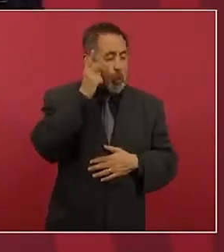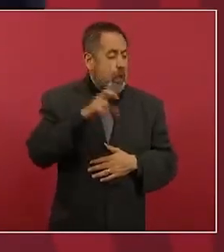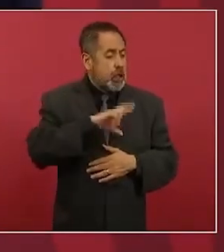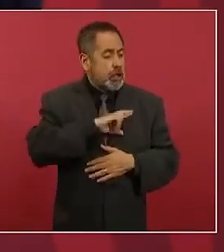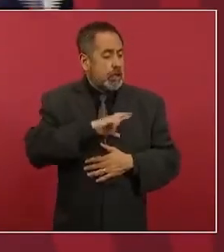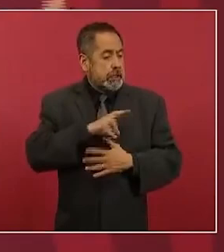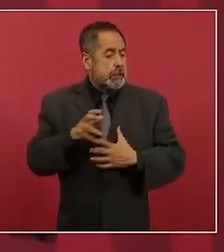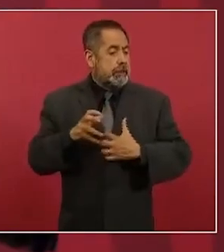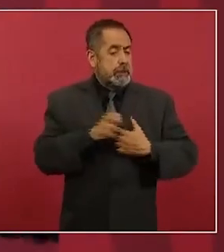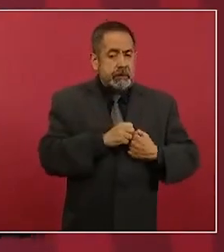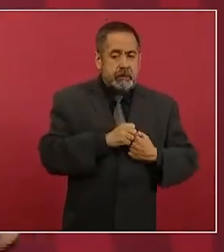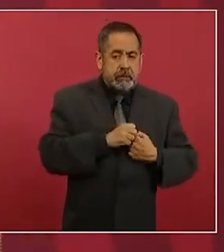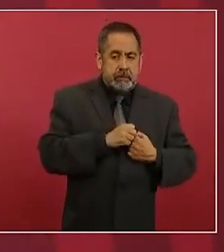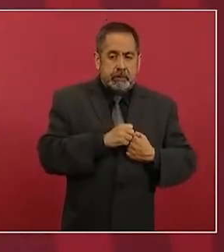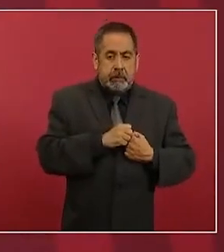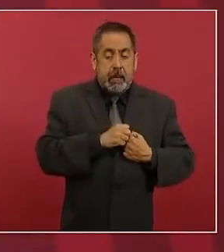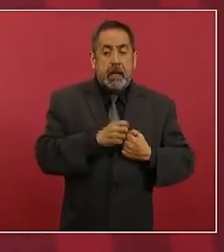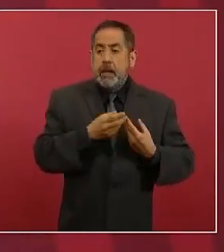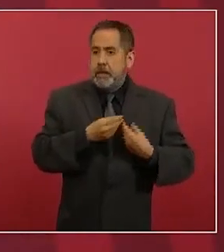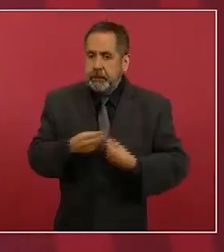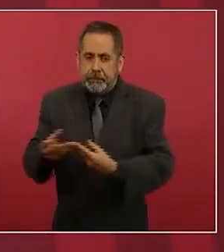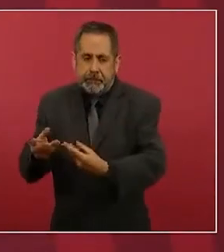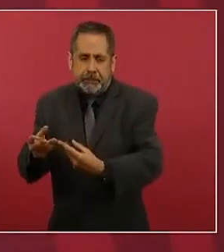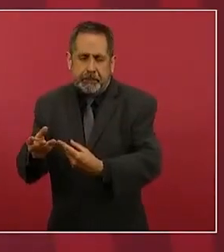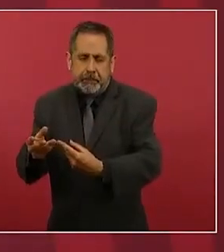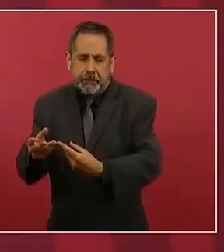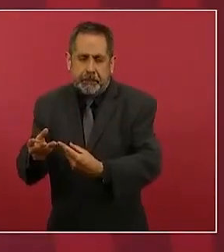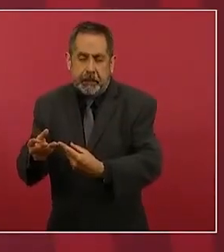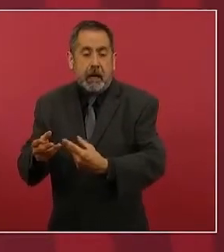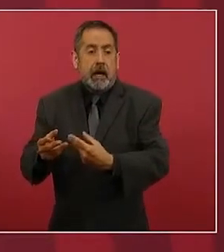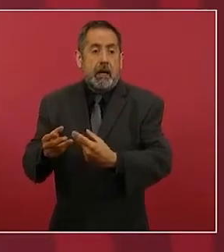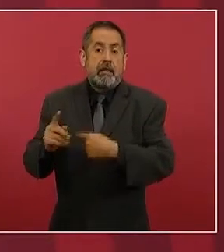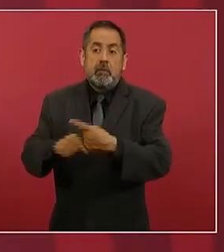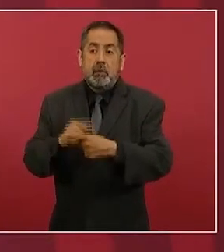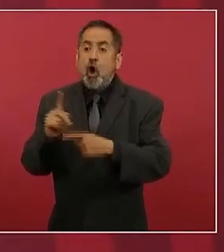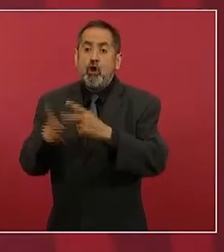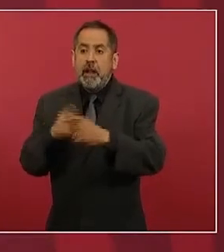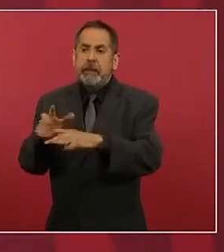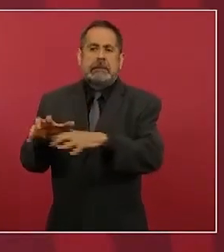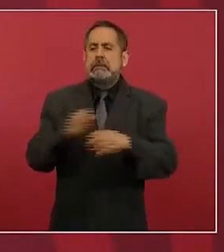y se volvió a imponer 36 años.